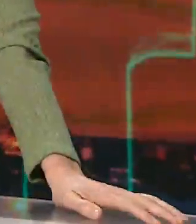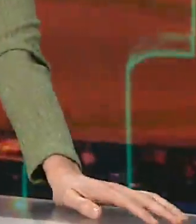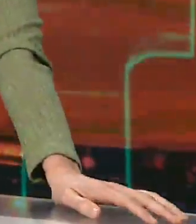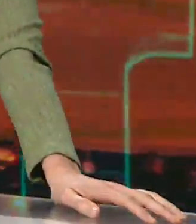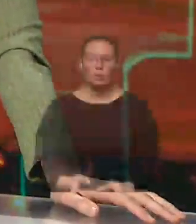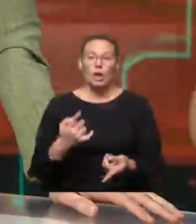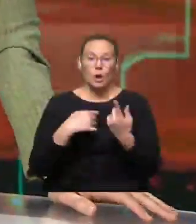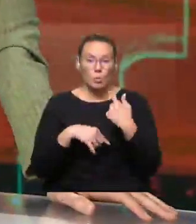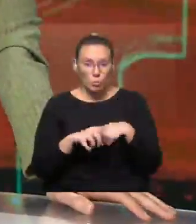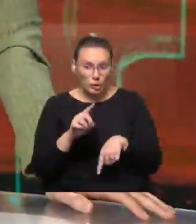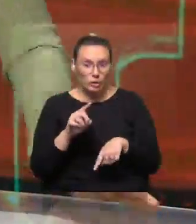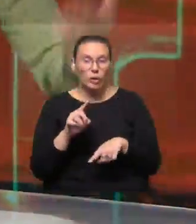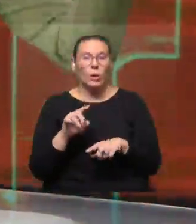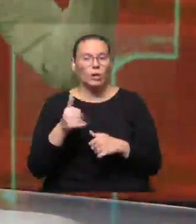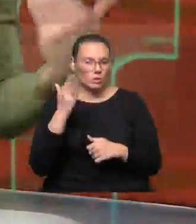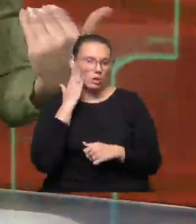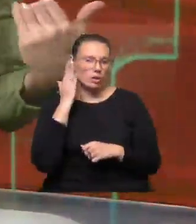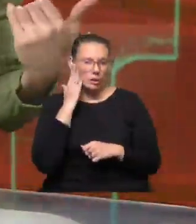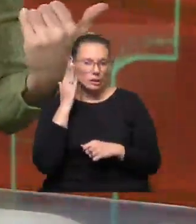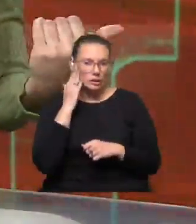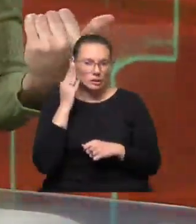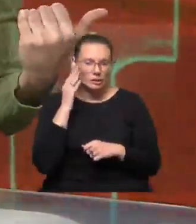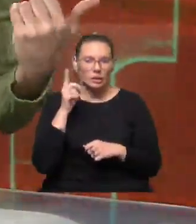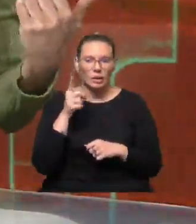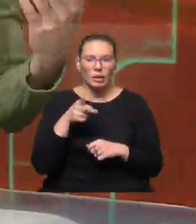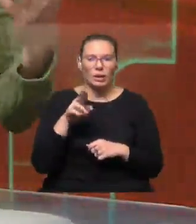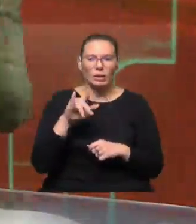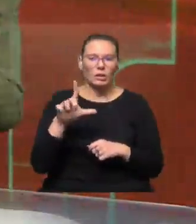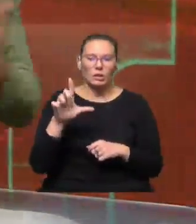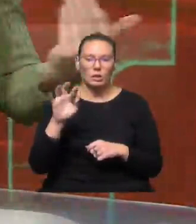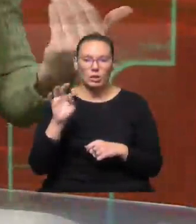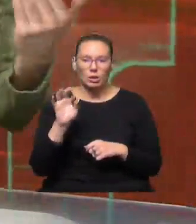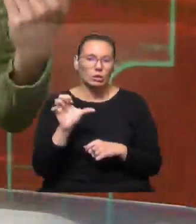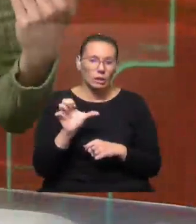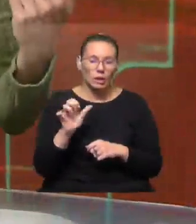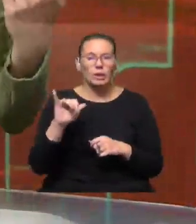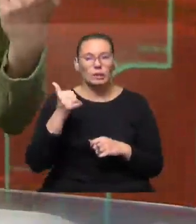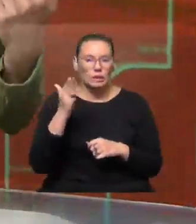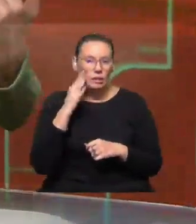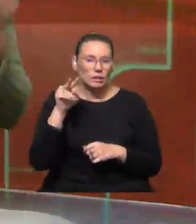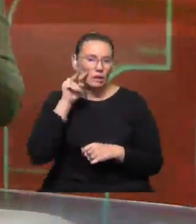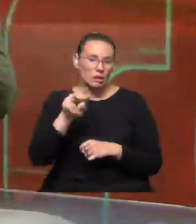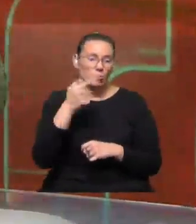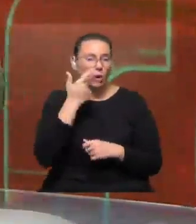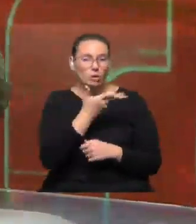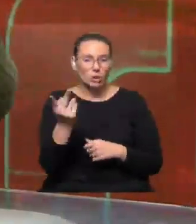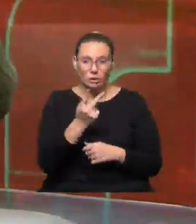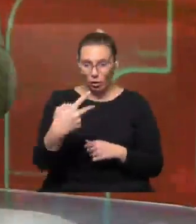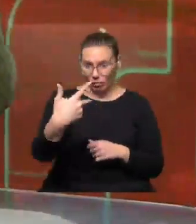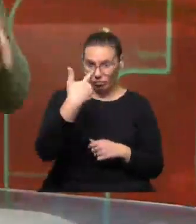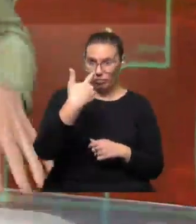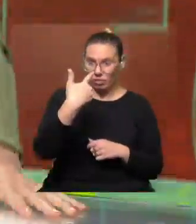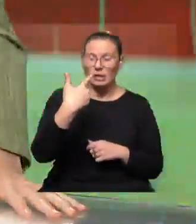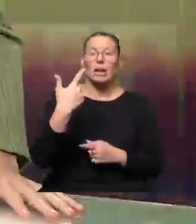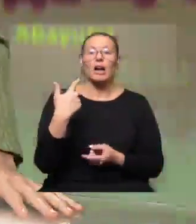pero miren miren que yo sé que que guillote sí lo lamento nos estás Este enfocando a nosotros enfocando en